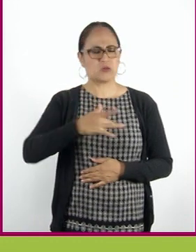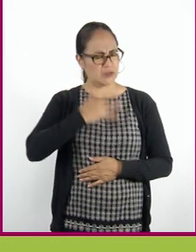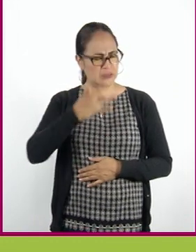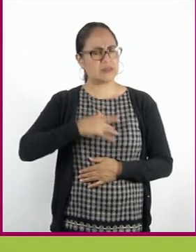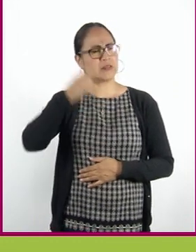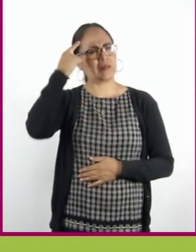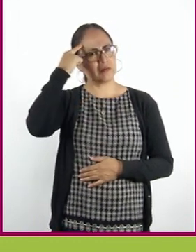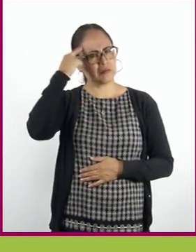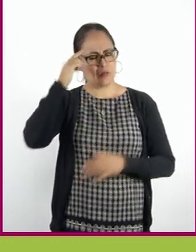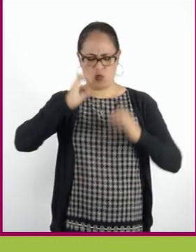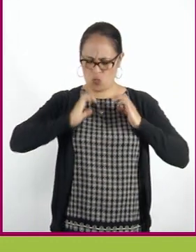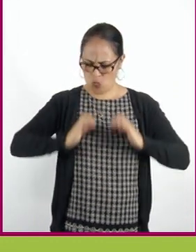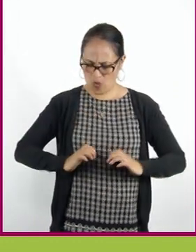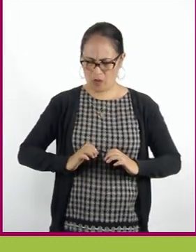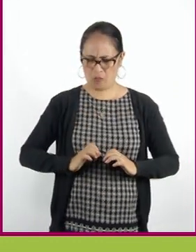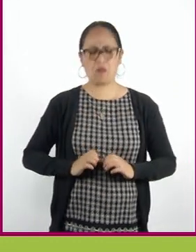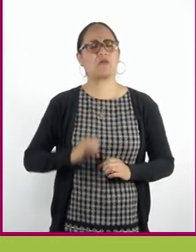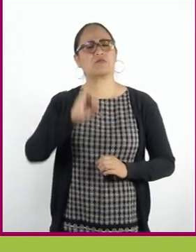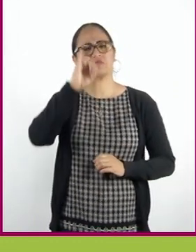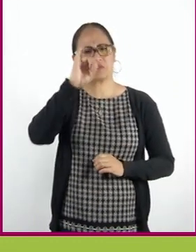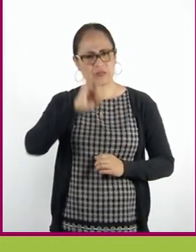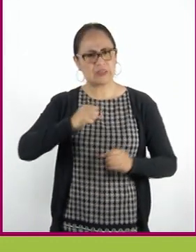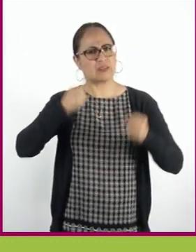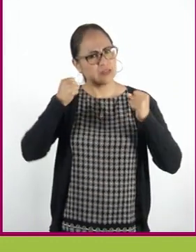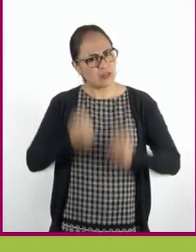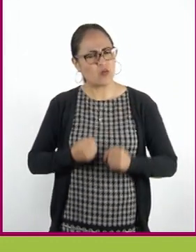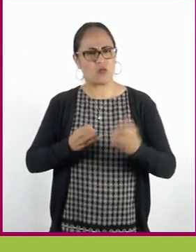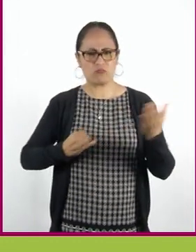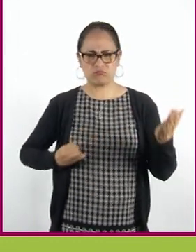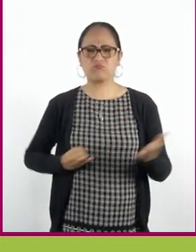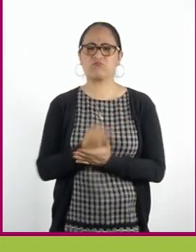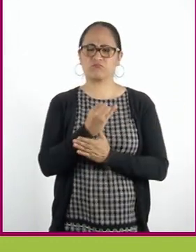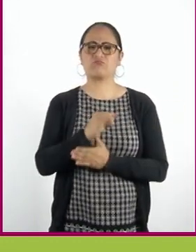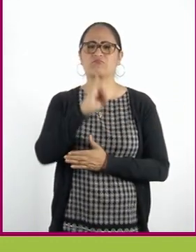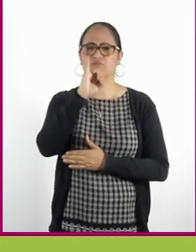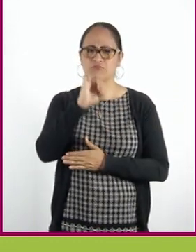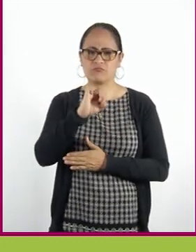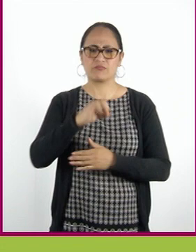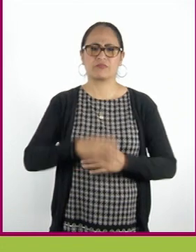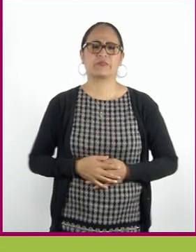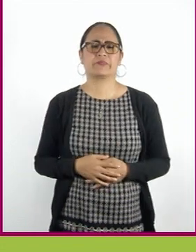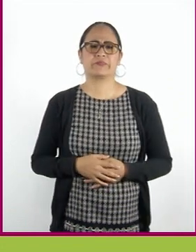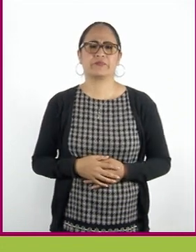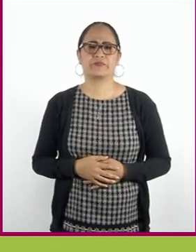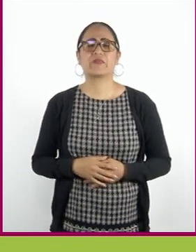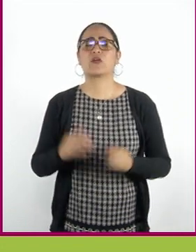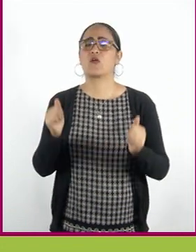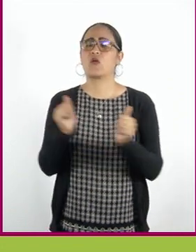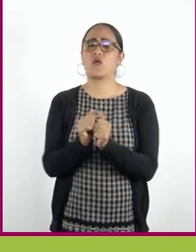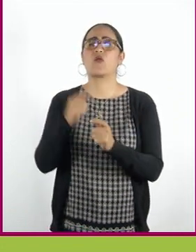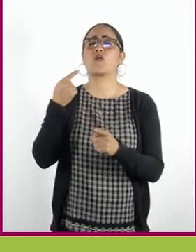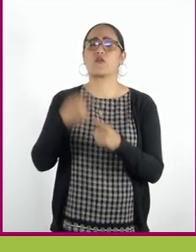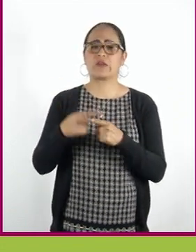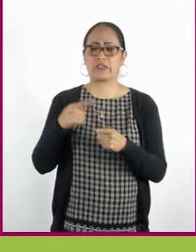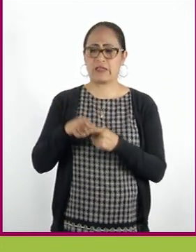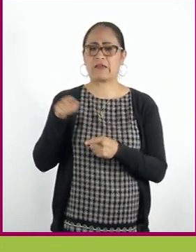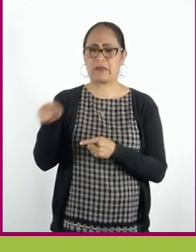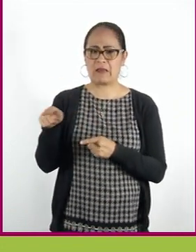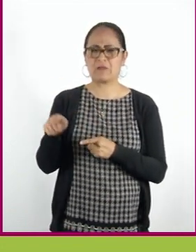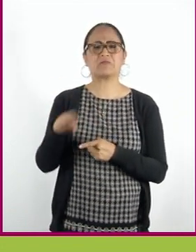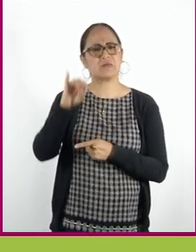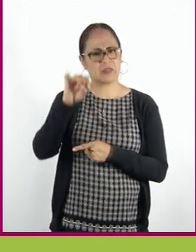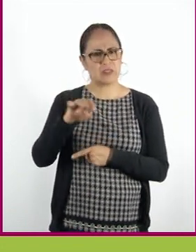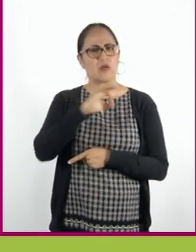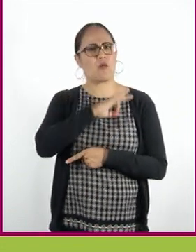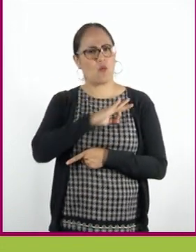madurez física y se esté completamente seguro de lo que se quiere hacer y con quién se desea llevar a